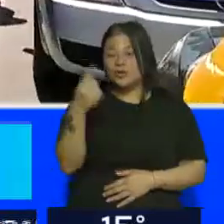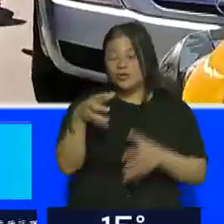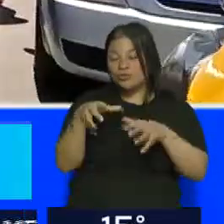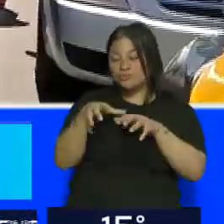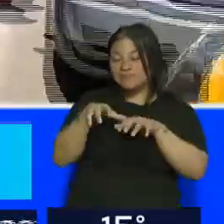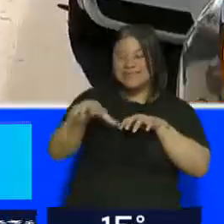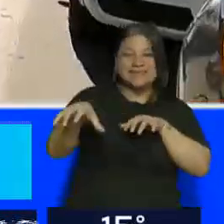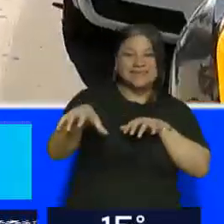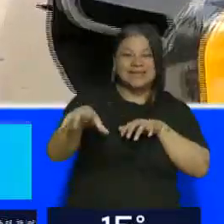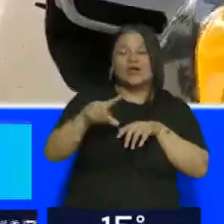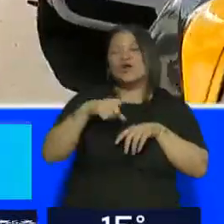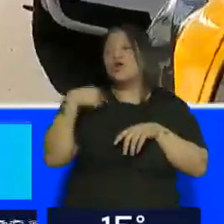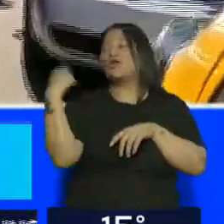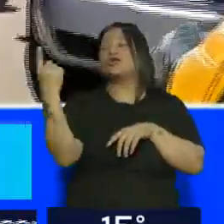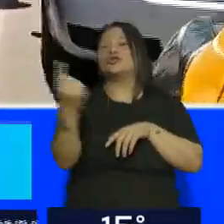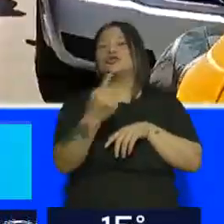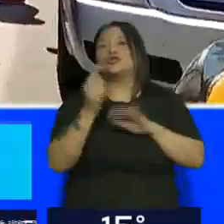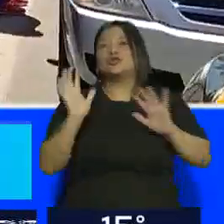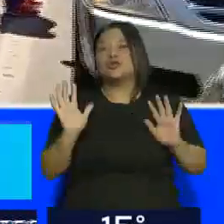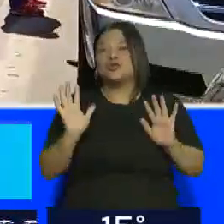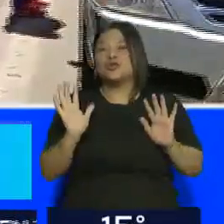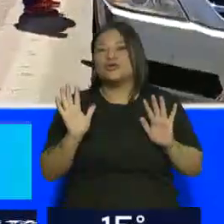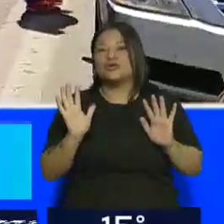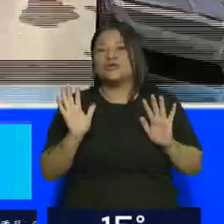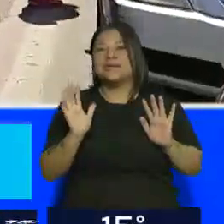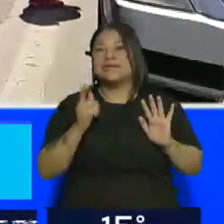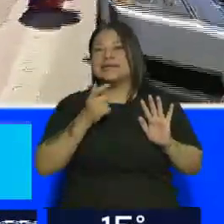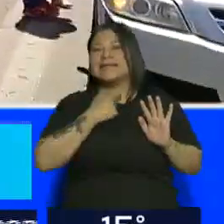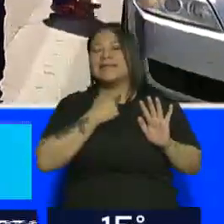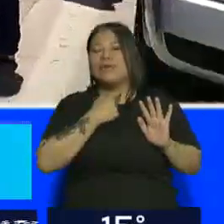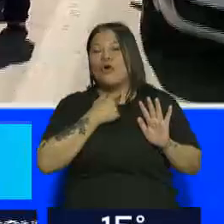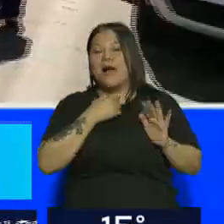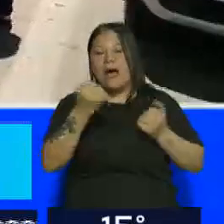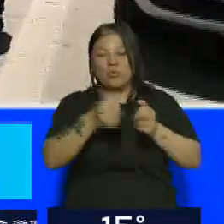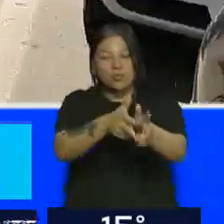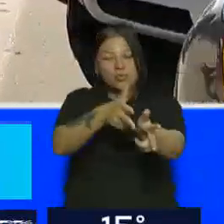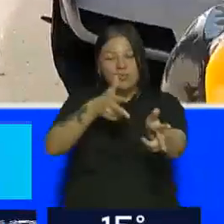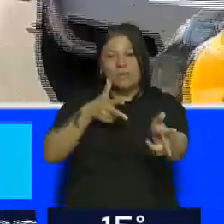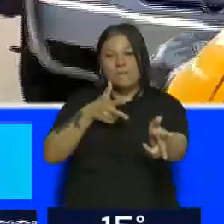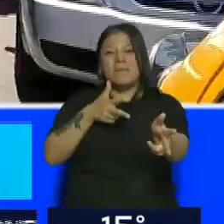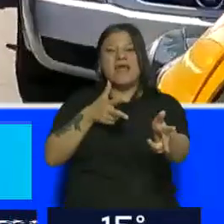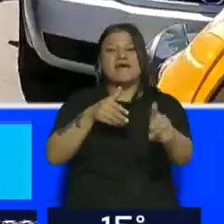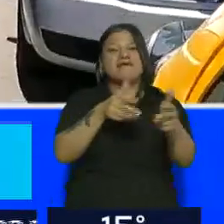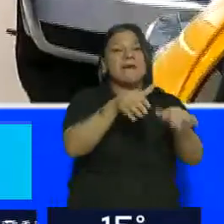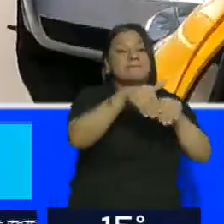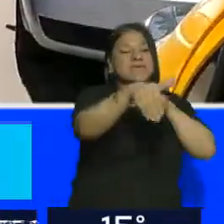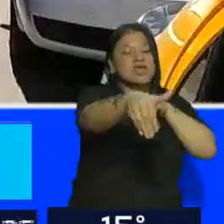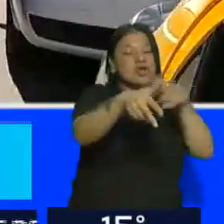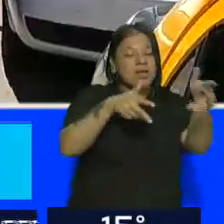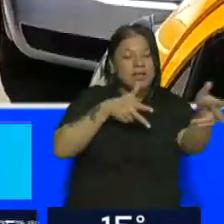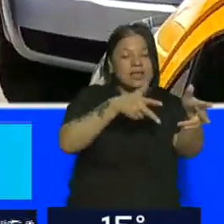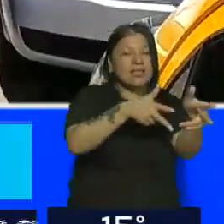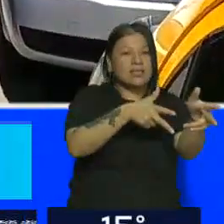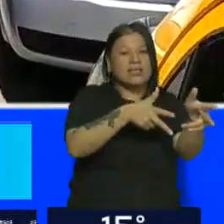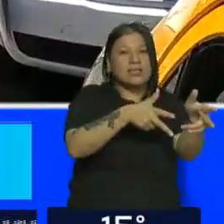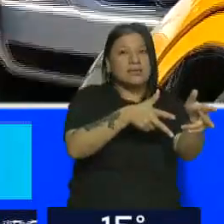Nosotros preferimos, Dani, sí, ubicarnos para acompañar a la batea. si nos ubicábamos en un punto en la